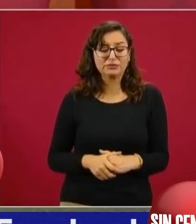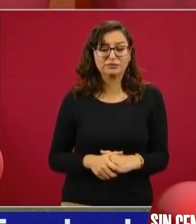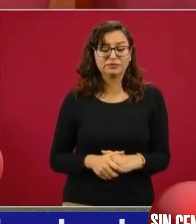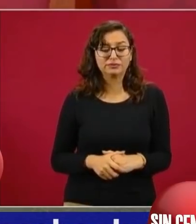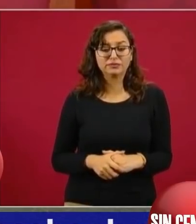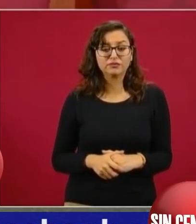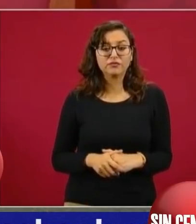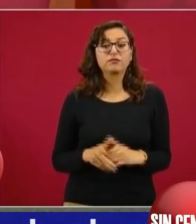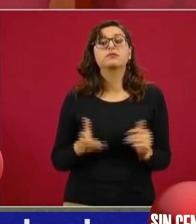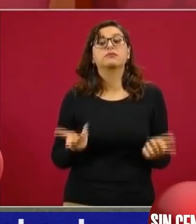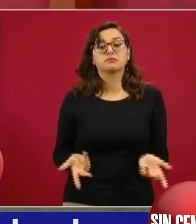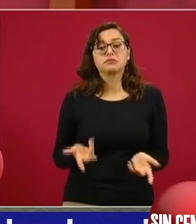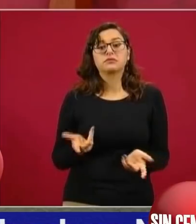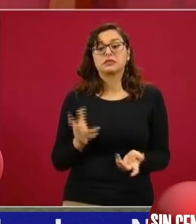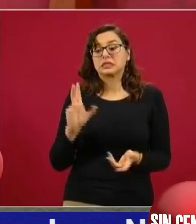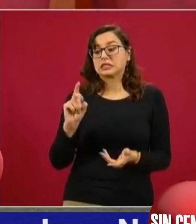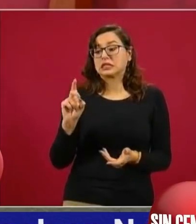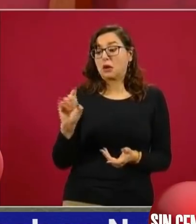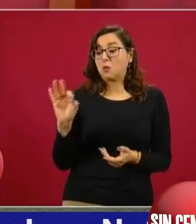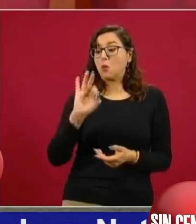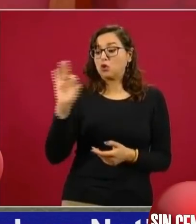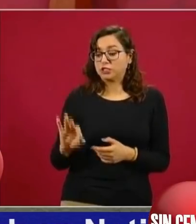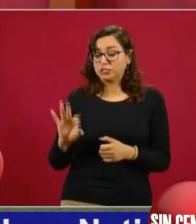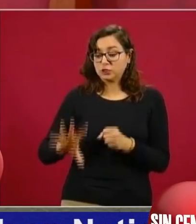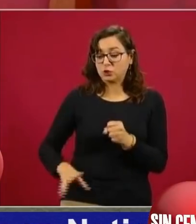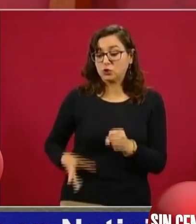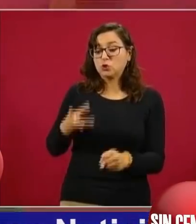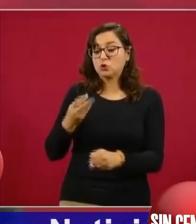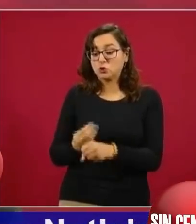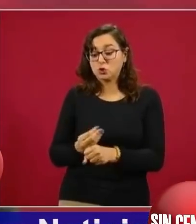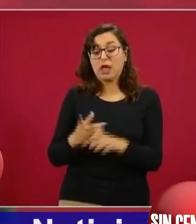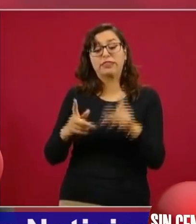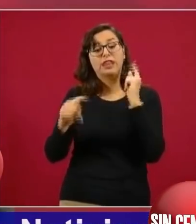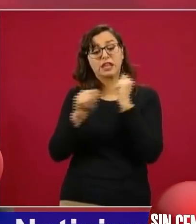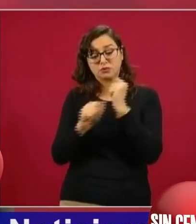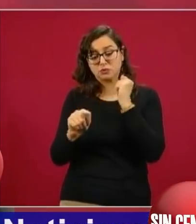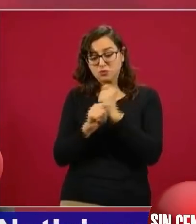porque se le da un subsidio del 30% más el subsidio al transporte,